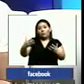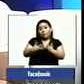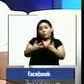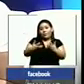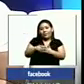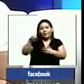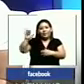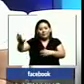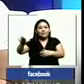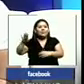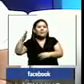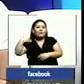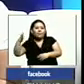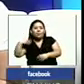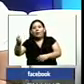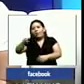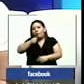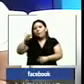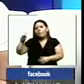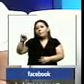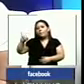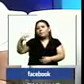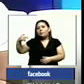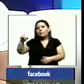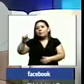Migueleña Michelle González Nos informa